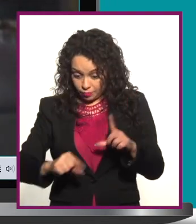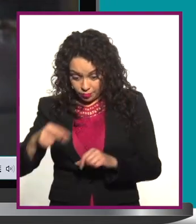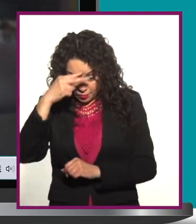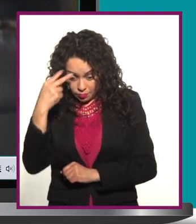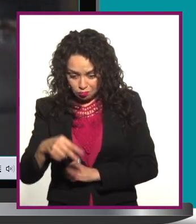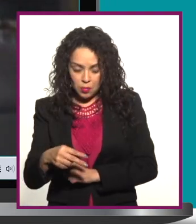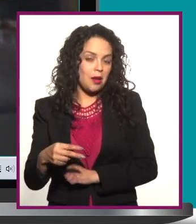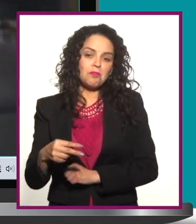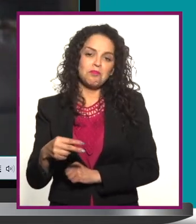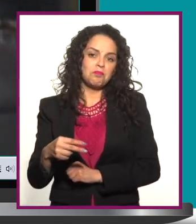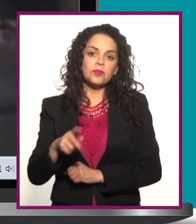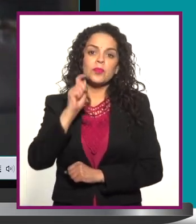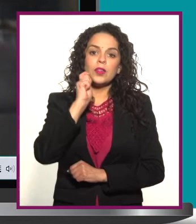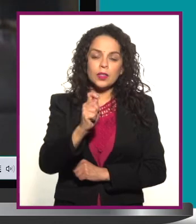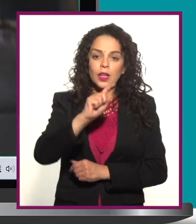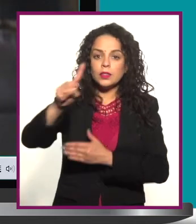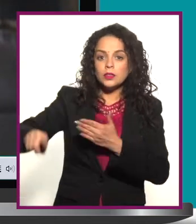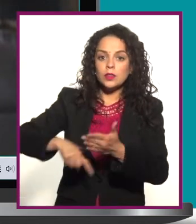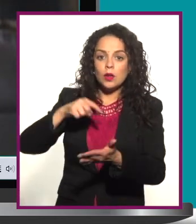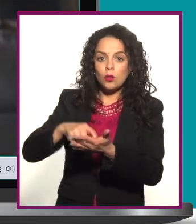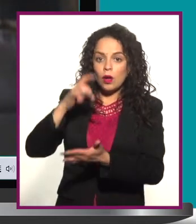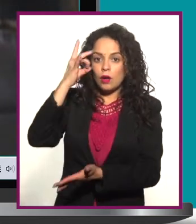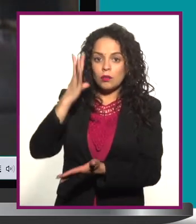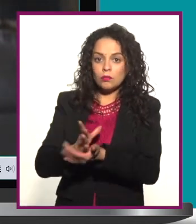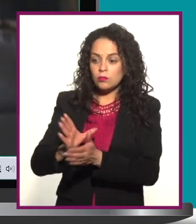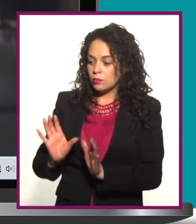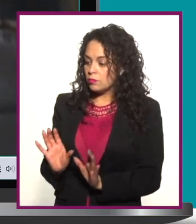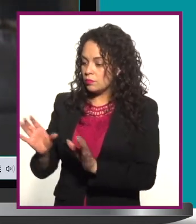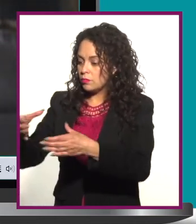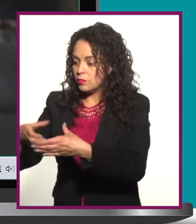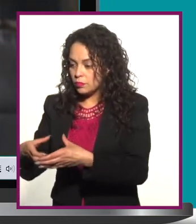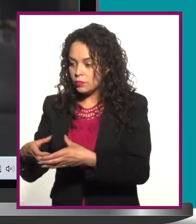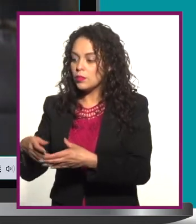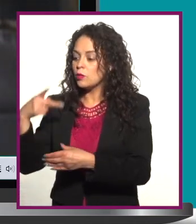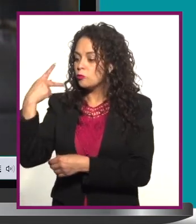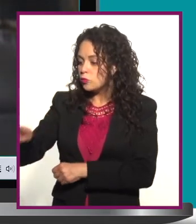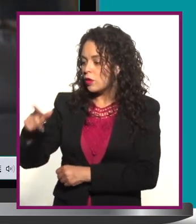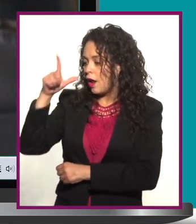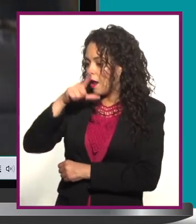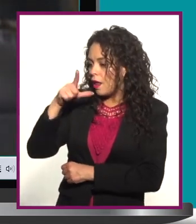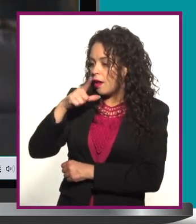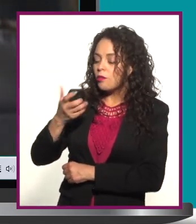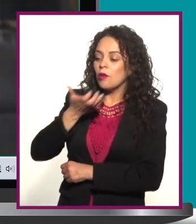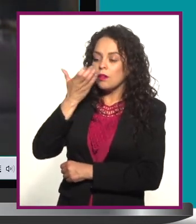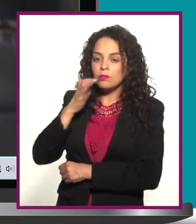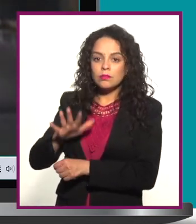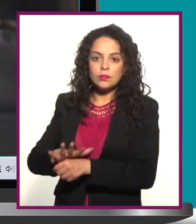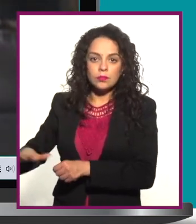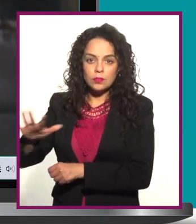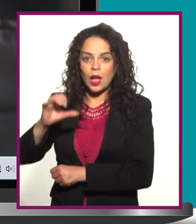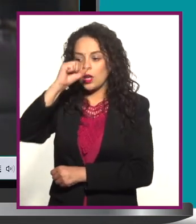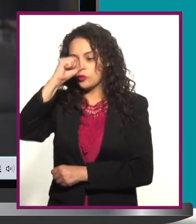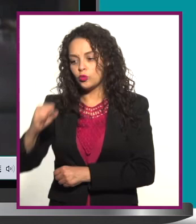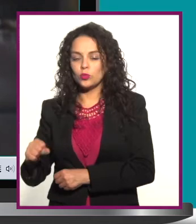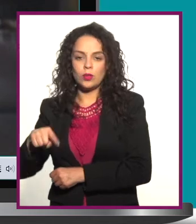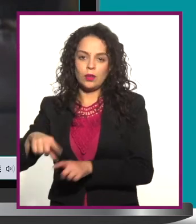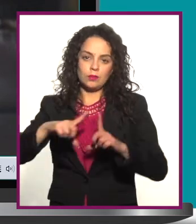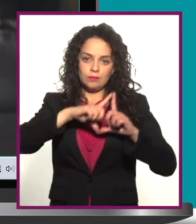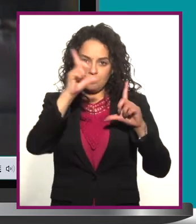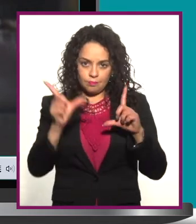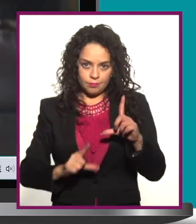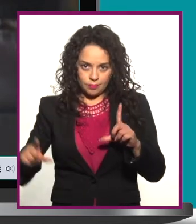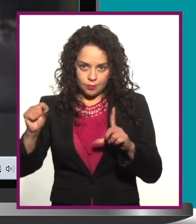en todo México, porque generalmente se da en los espacios en donde se habla la lengua y donde se convive, en este caso en el